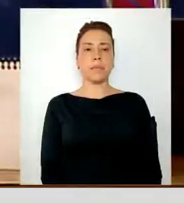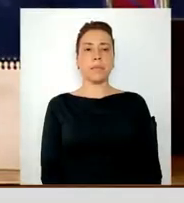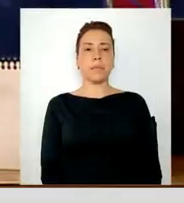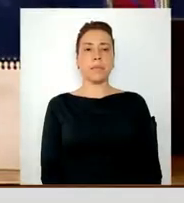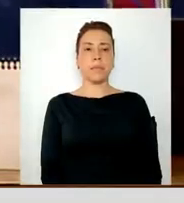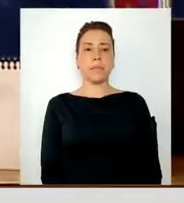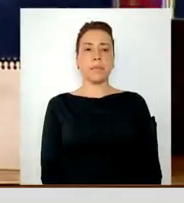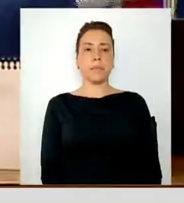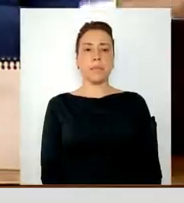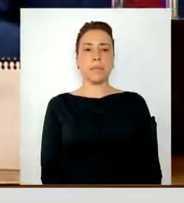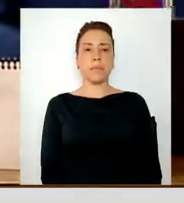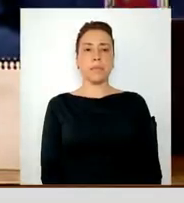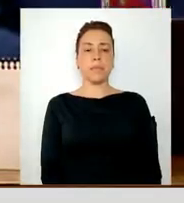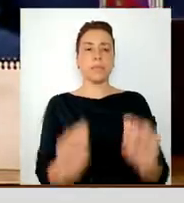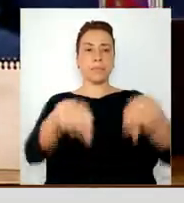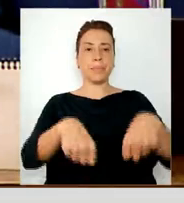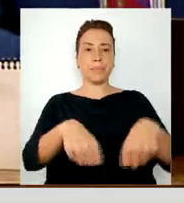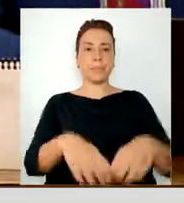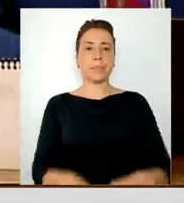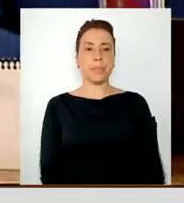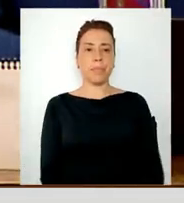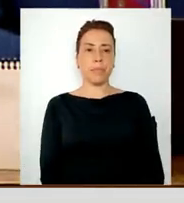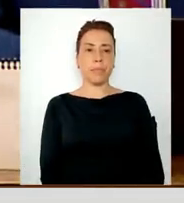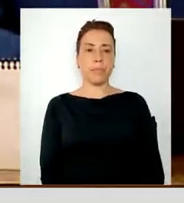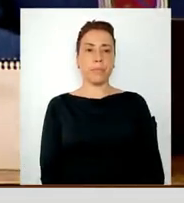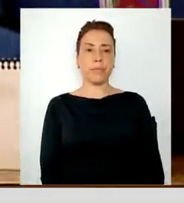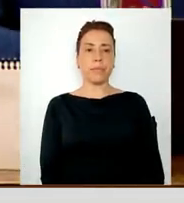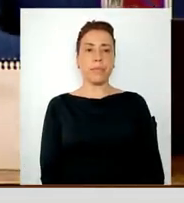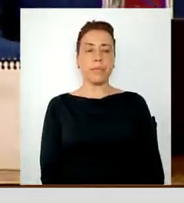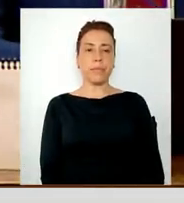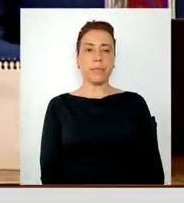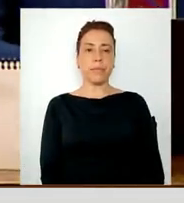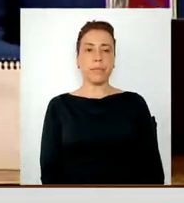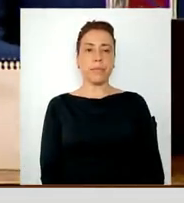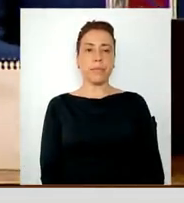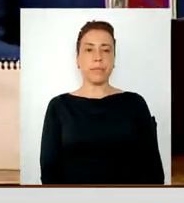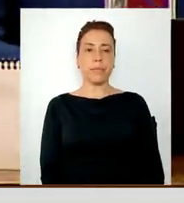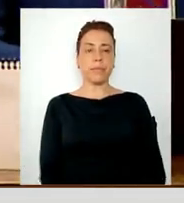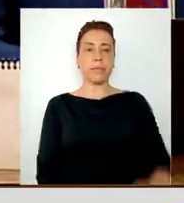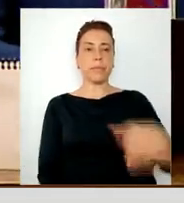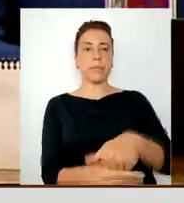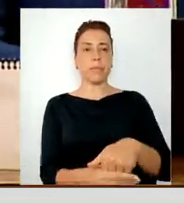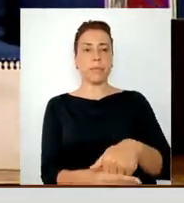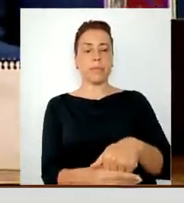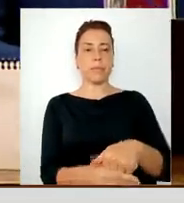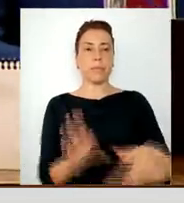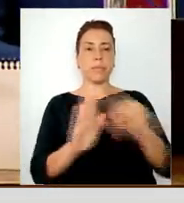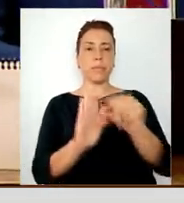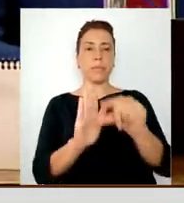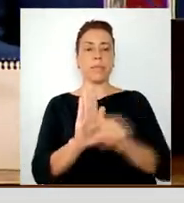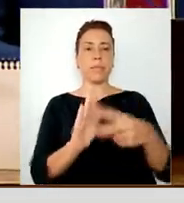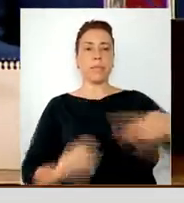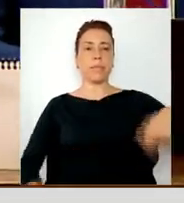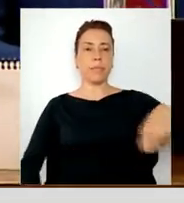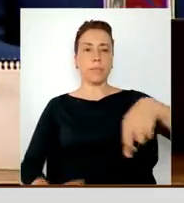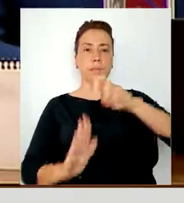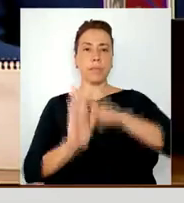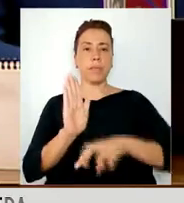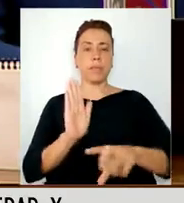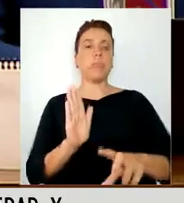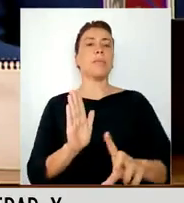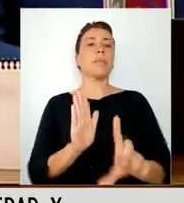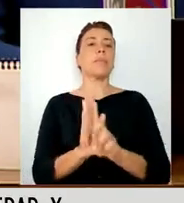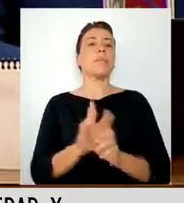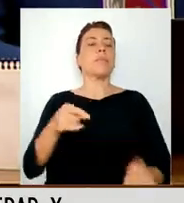ha aprobado en votación las enmiendas del senado el proyecto de ley originado un mensaje que